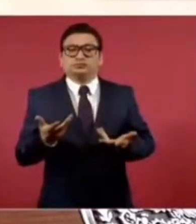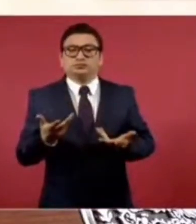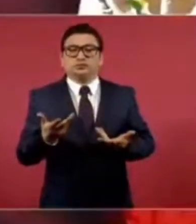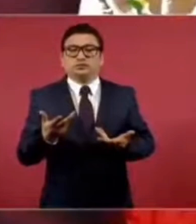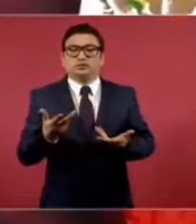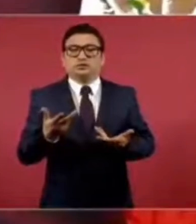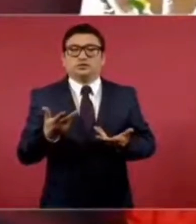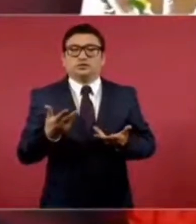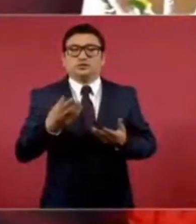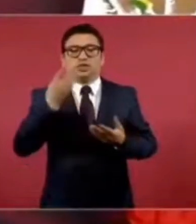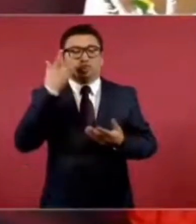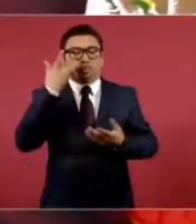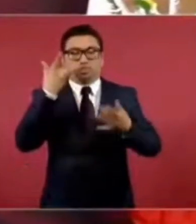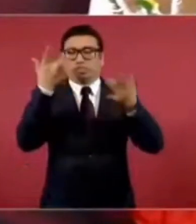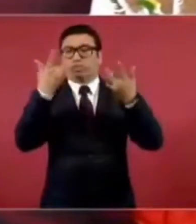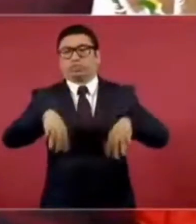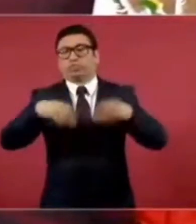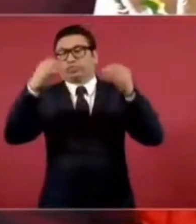claudican.